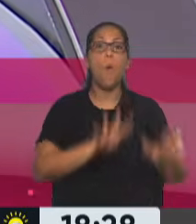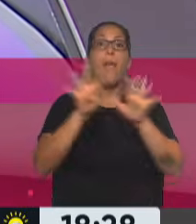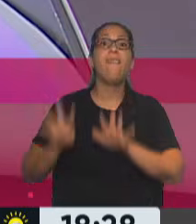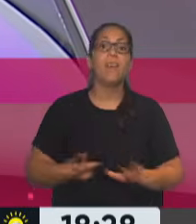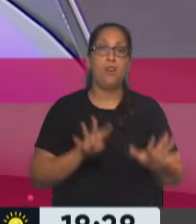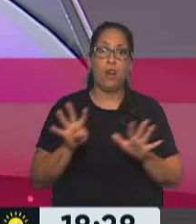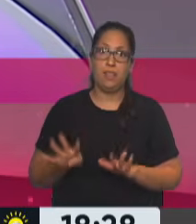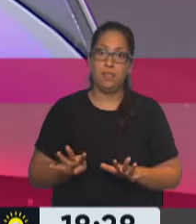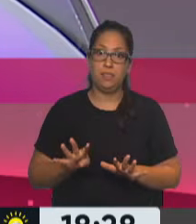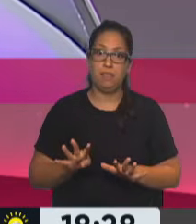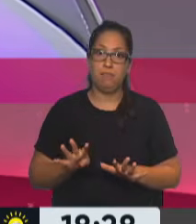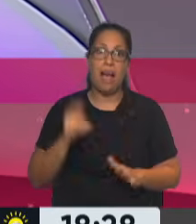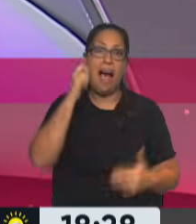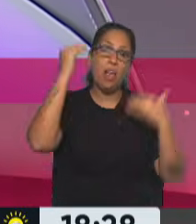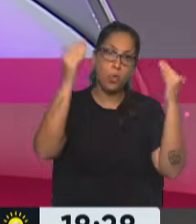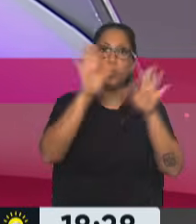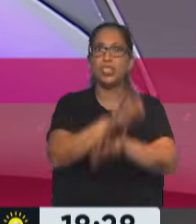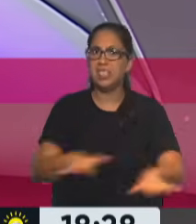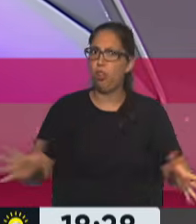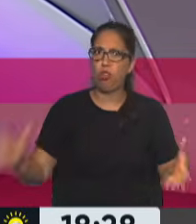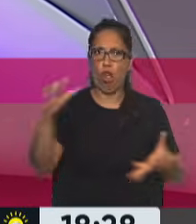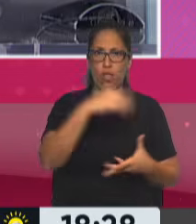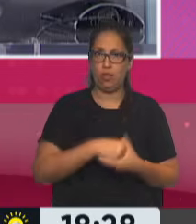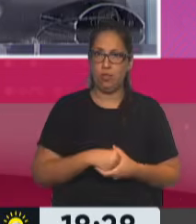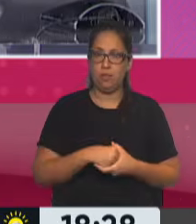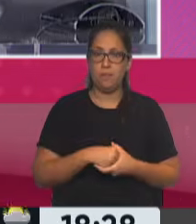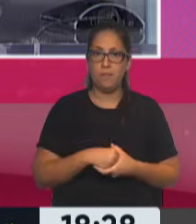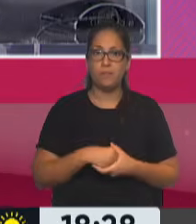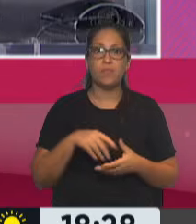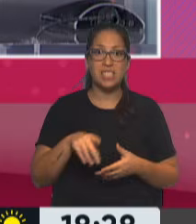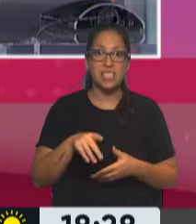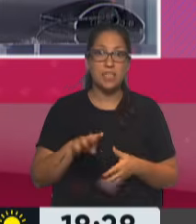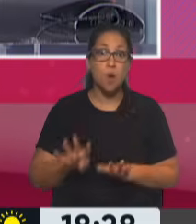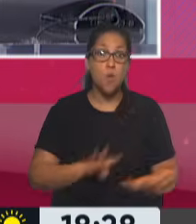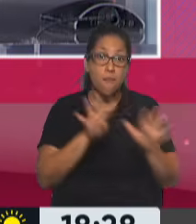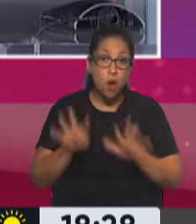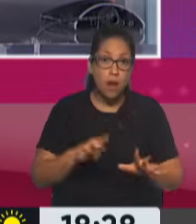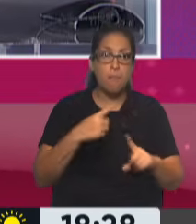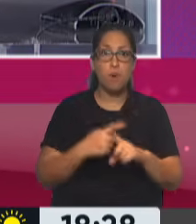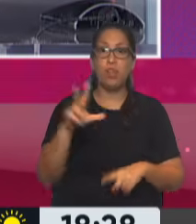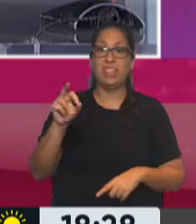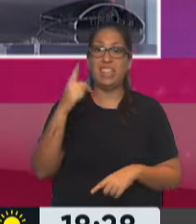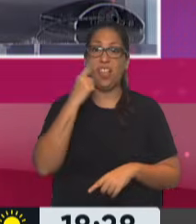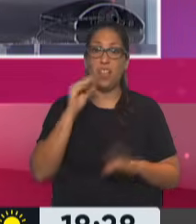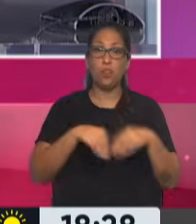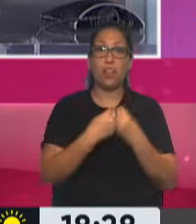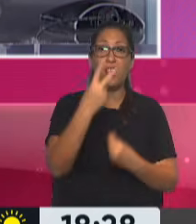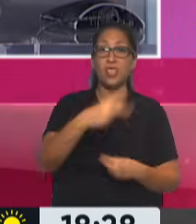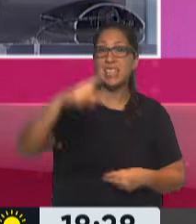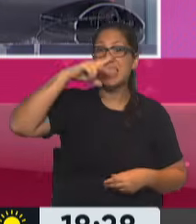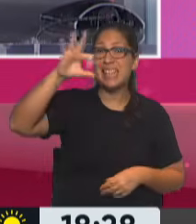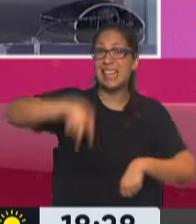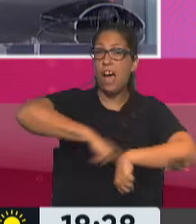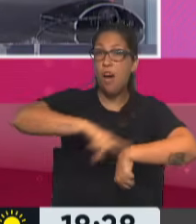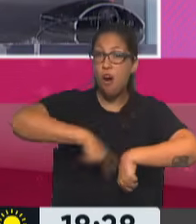8:41. Incluidos los chicos. Incluidos los chicos. Ahora, esas 9 horas, básicamente, si vos la multiplicás por 30 días, te da 270 horas. Si